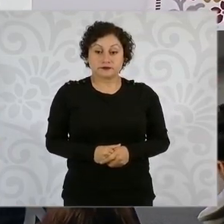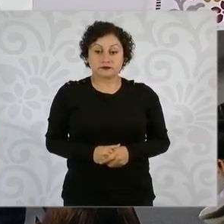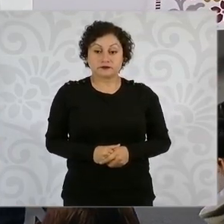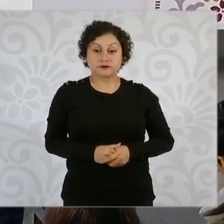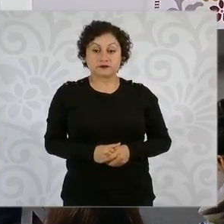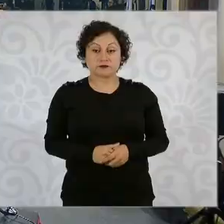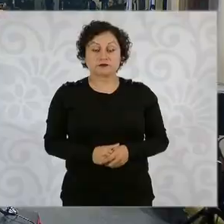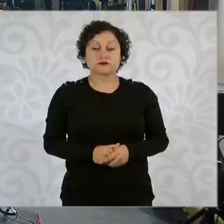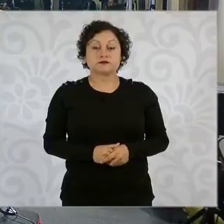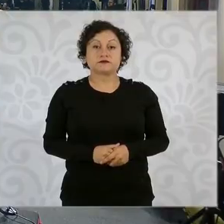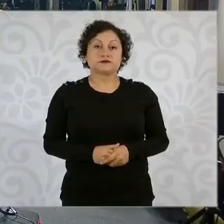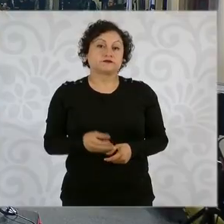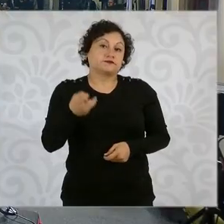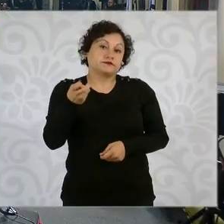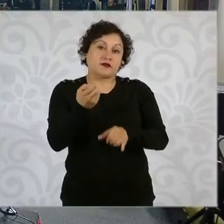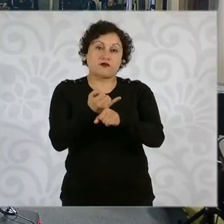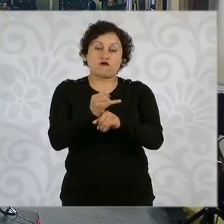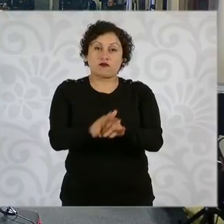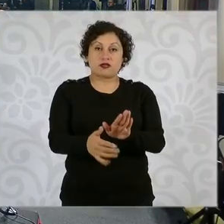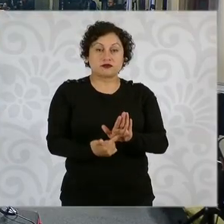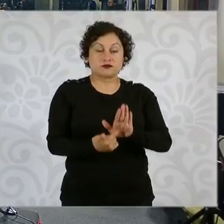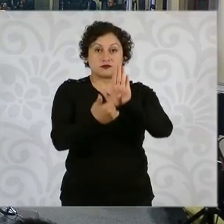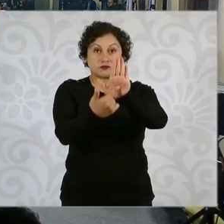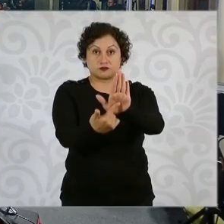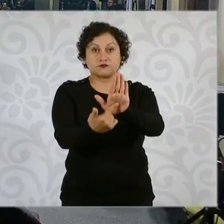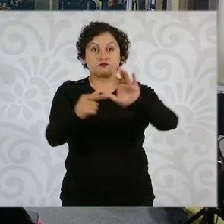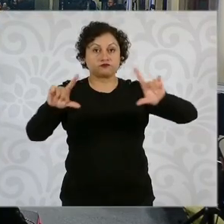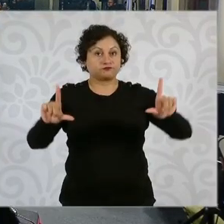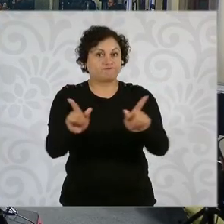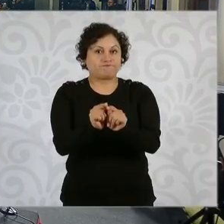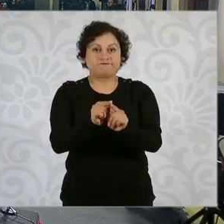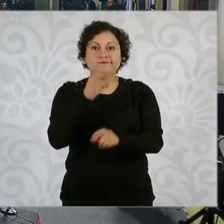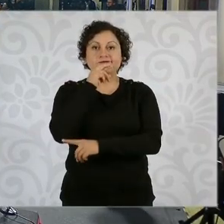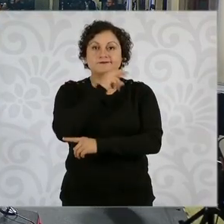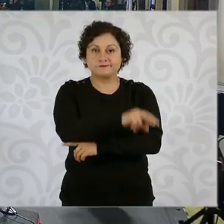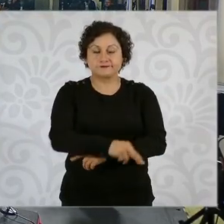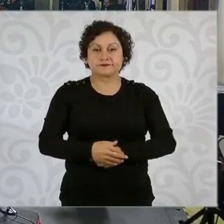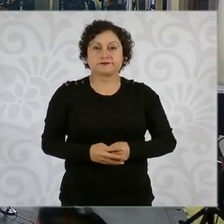Pues esta es la información, resumen muy rápido.